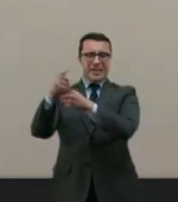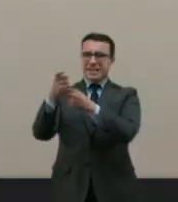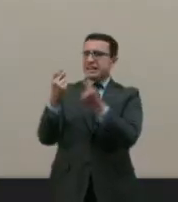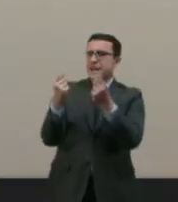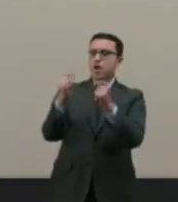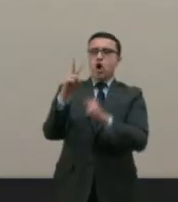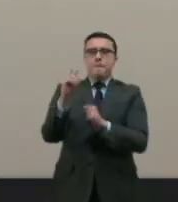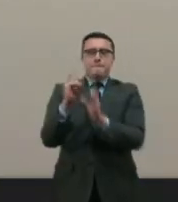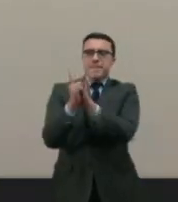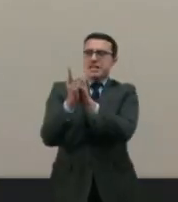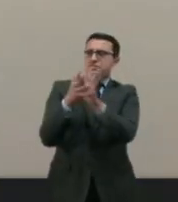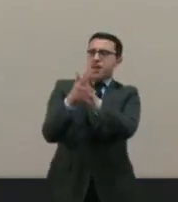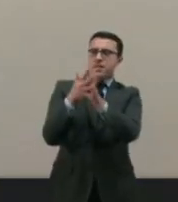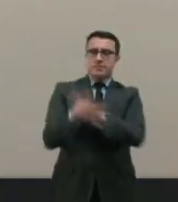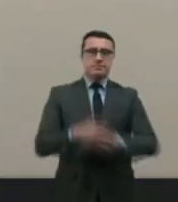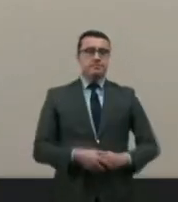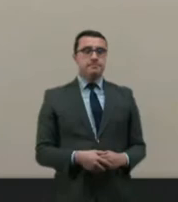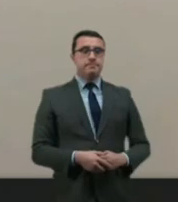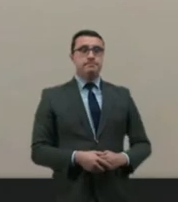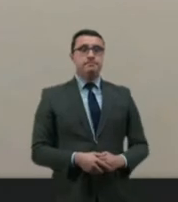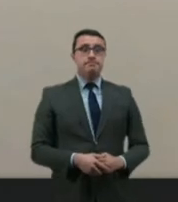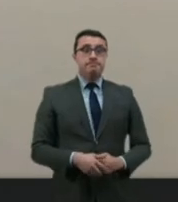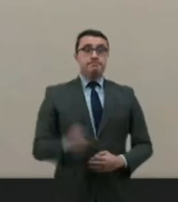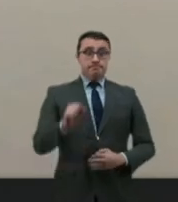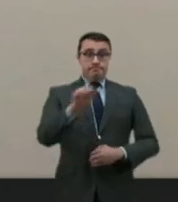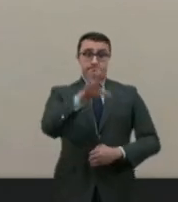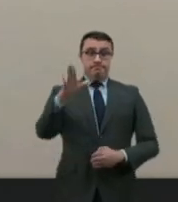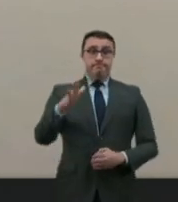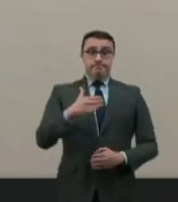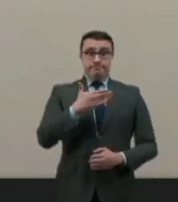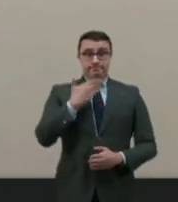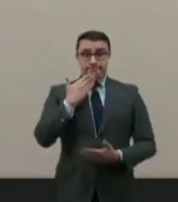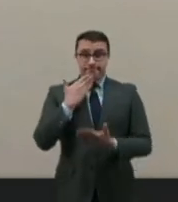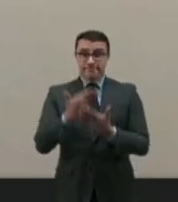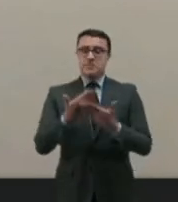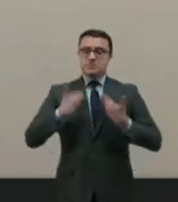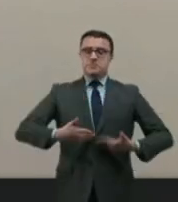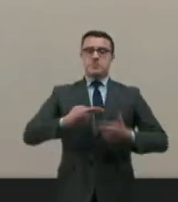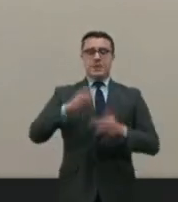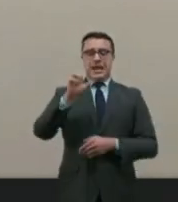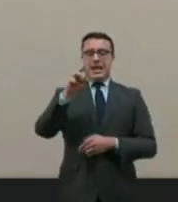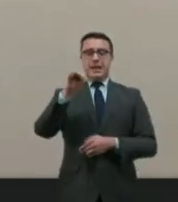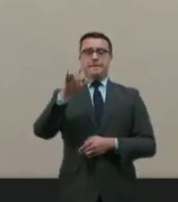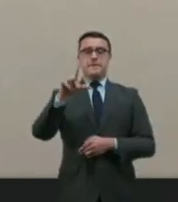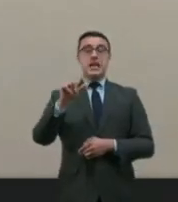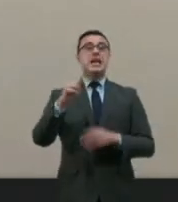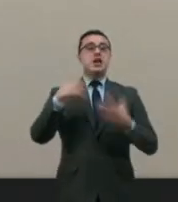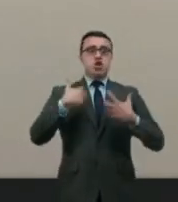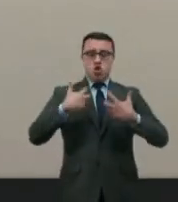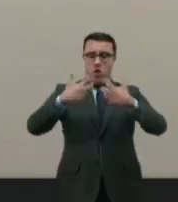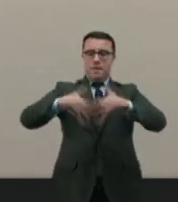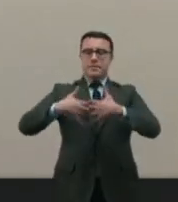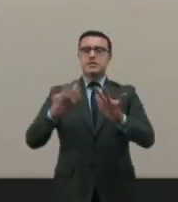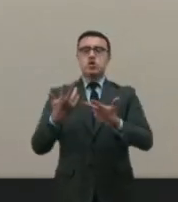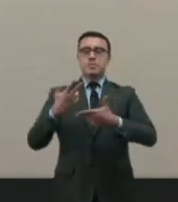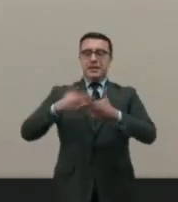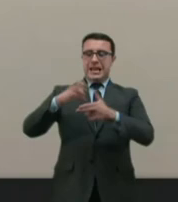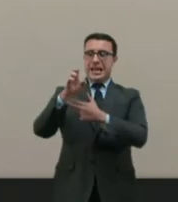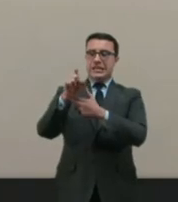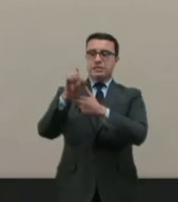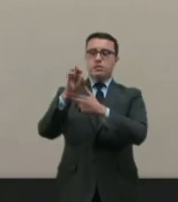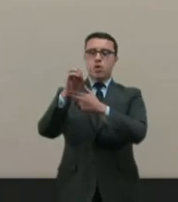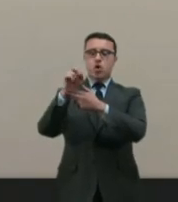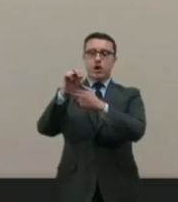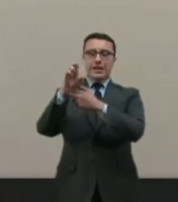Claro, muchas gracias. Yo soy Camila Muñoz, emprendedora de una fintech que se llama Exponential Confirming. Nosotros